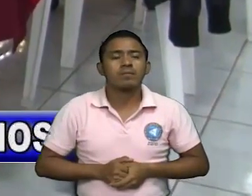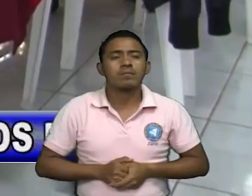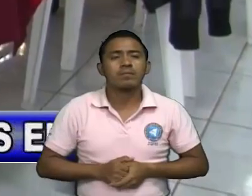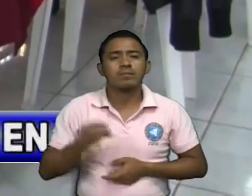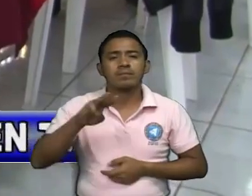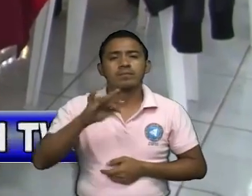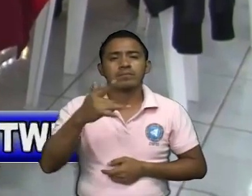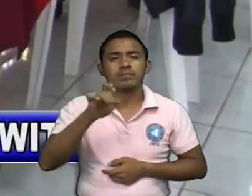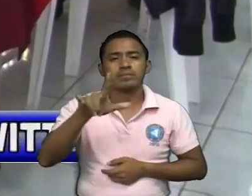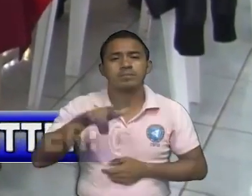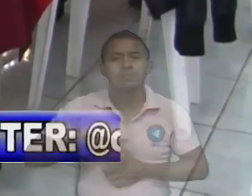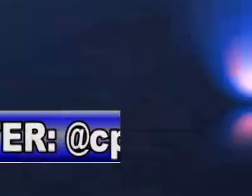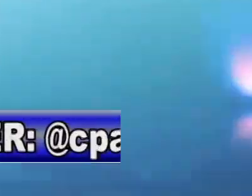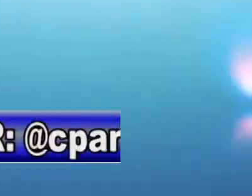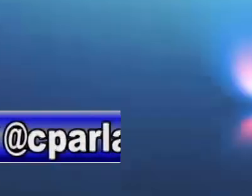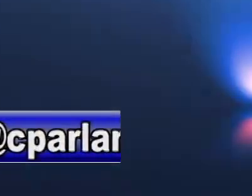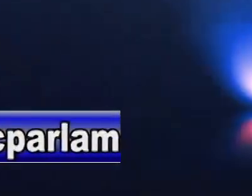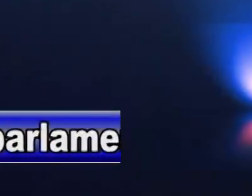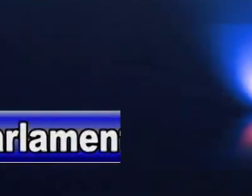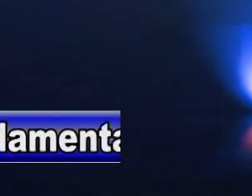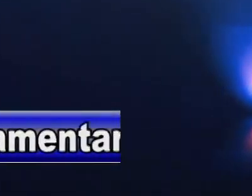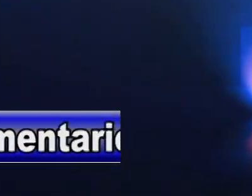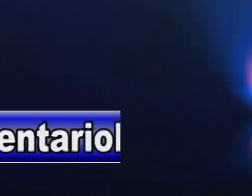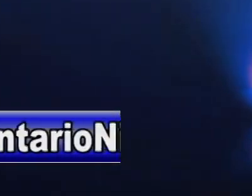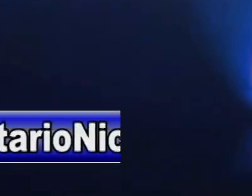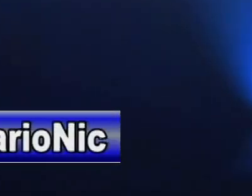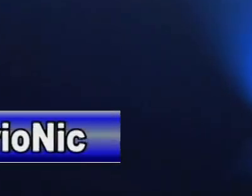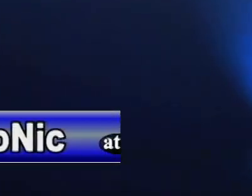informó Miguel Carranza Mena.